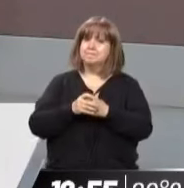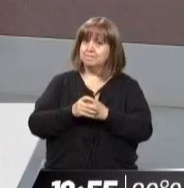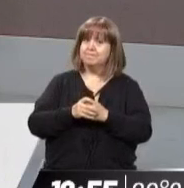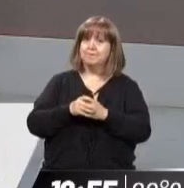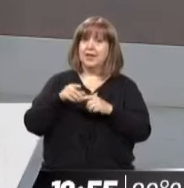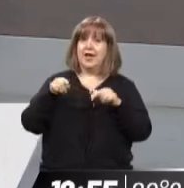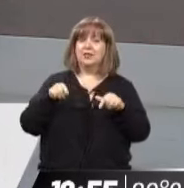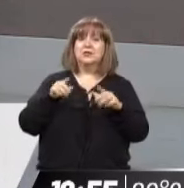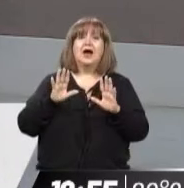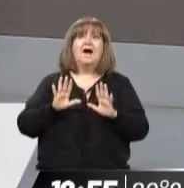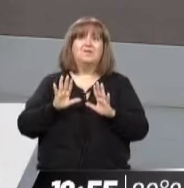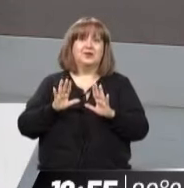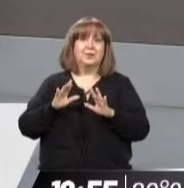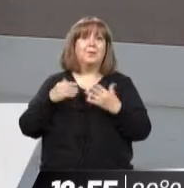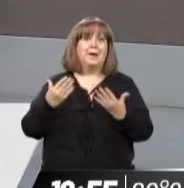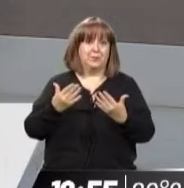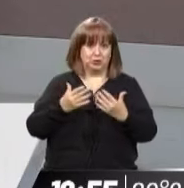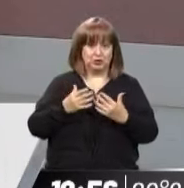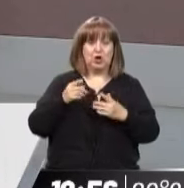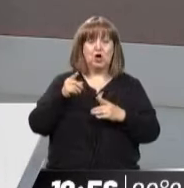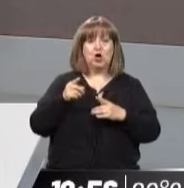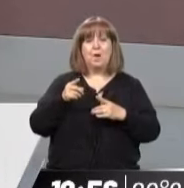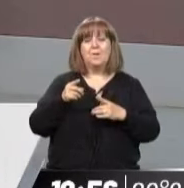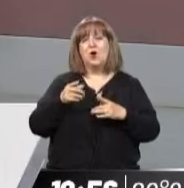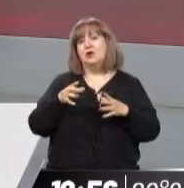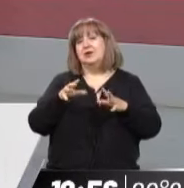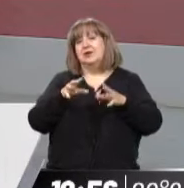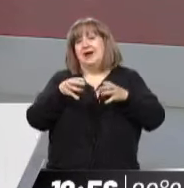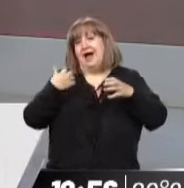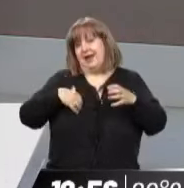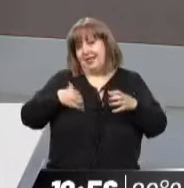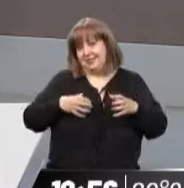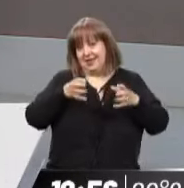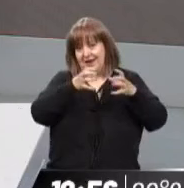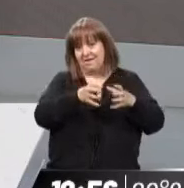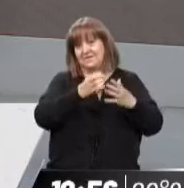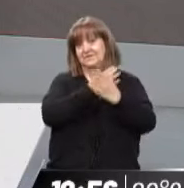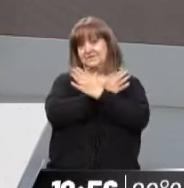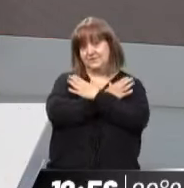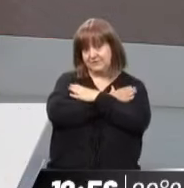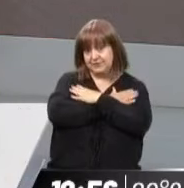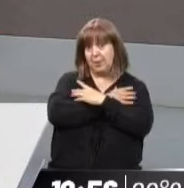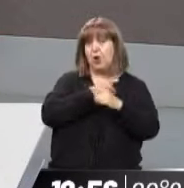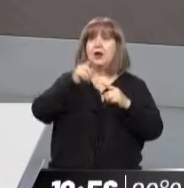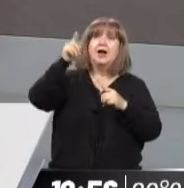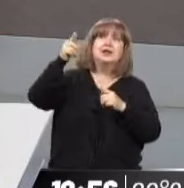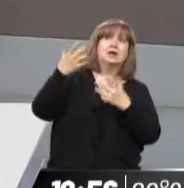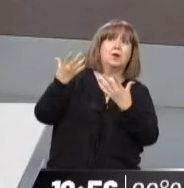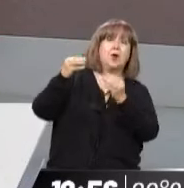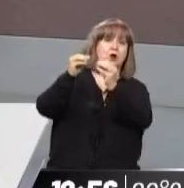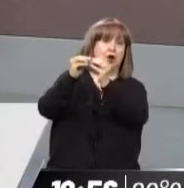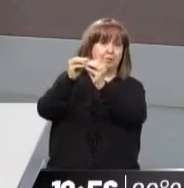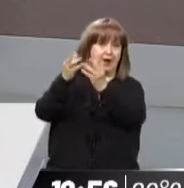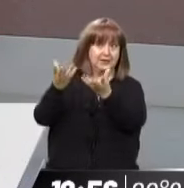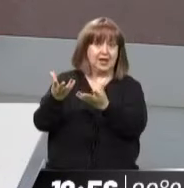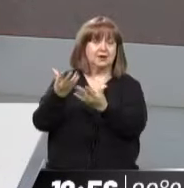del mundo, habrá que ver si puede adaptar su fútbol, lo mismo que hace en la selección argentina, hacerlo pero también en Madrid. Pero también con este problema